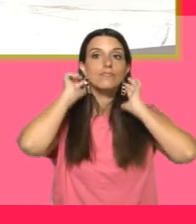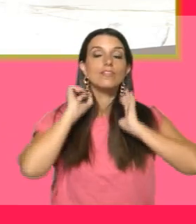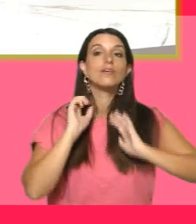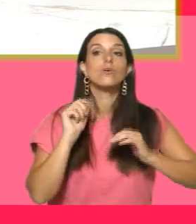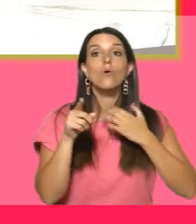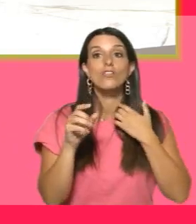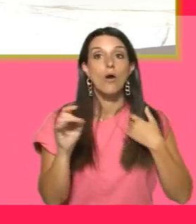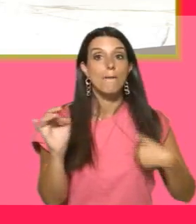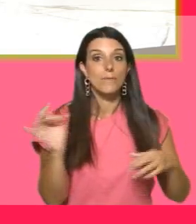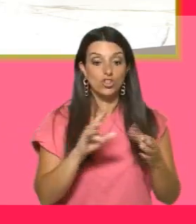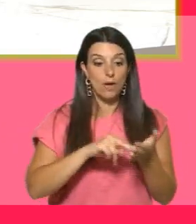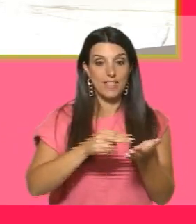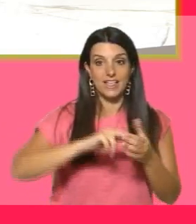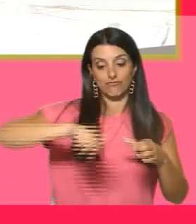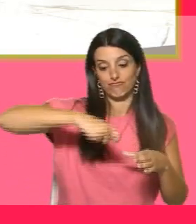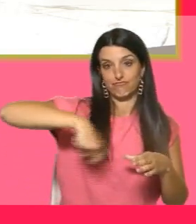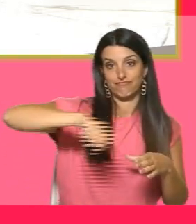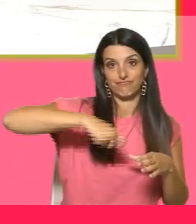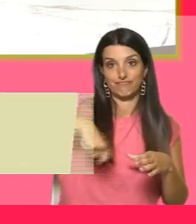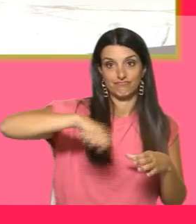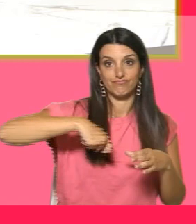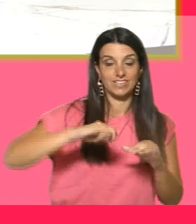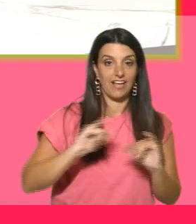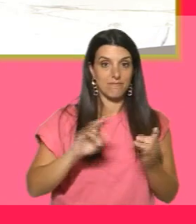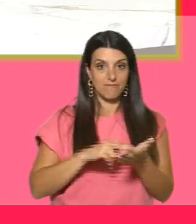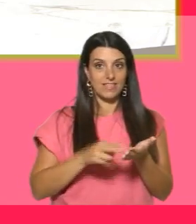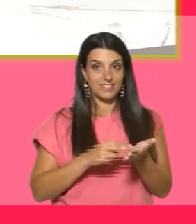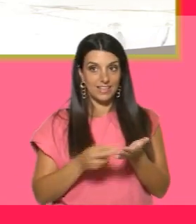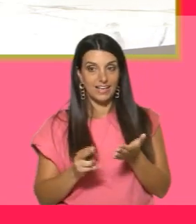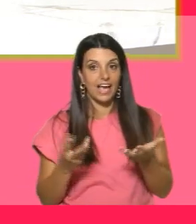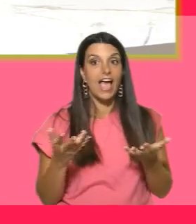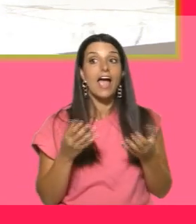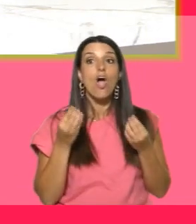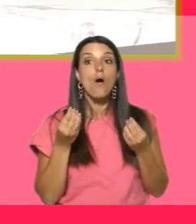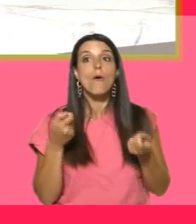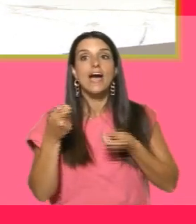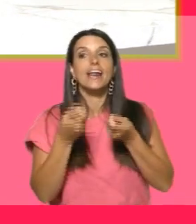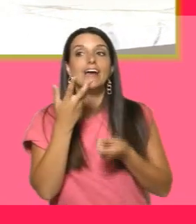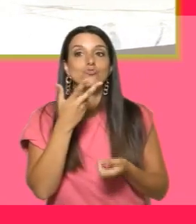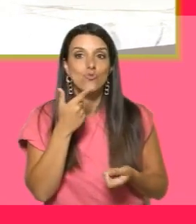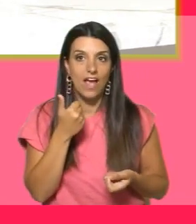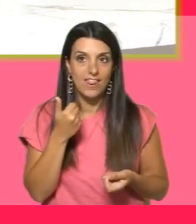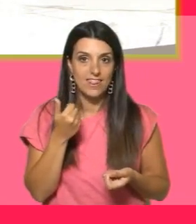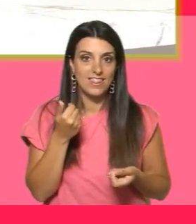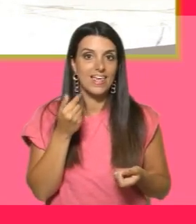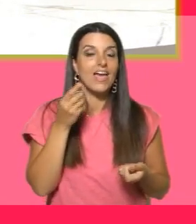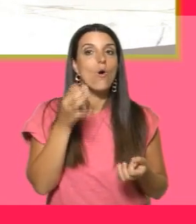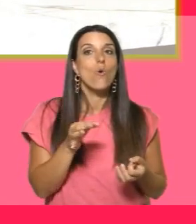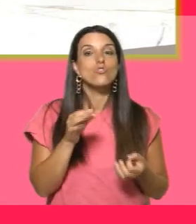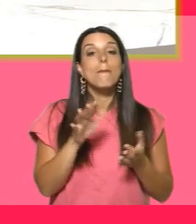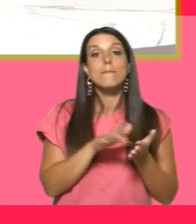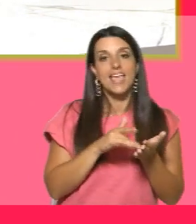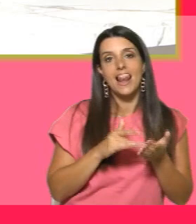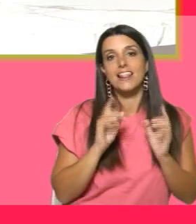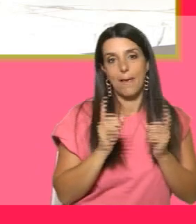Cuando lo tenés así, que ya rompiste como esa estructura de la manteca, que ahora no te va a costar, le vas a agregar el azúcar. Acordate, le pusimos la miel